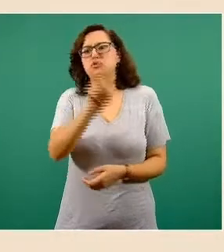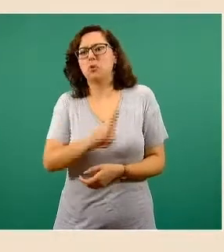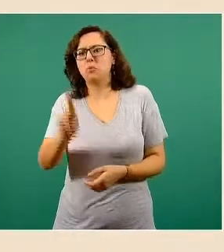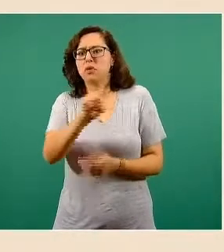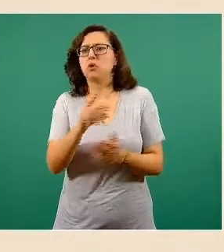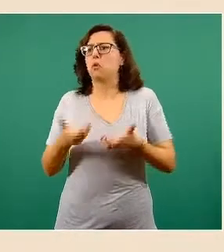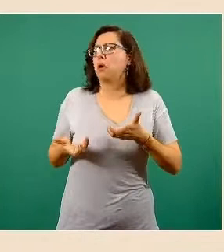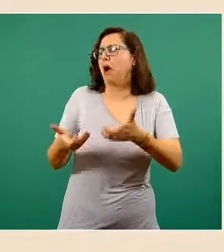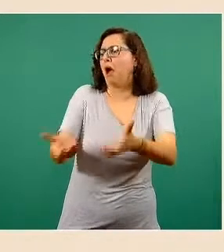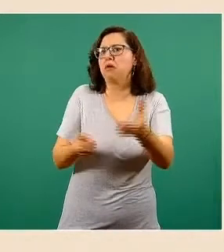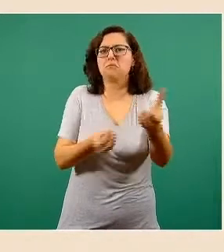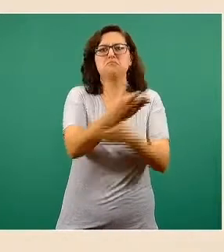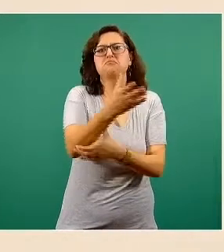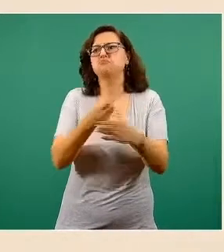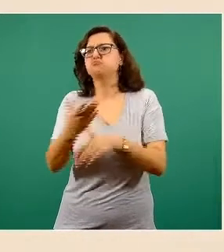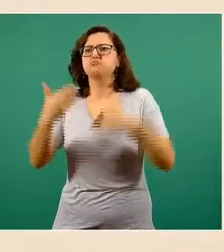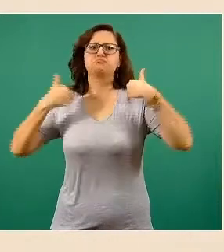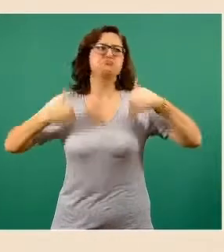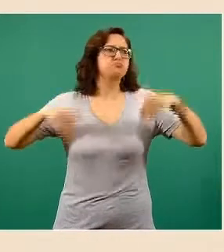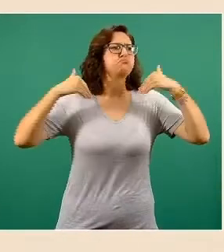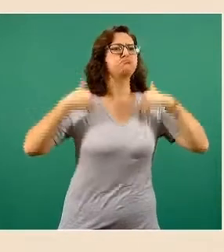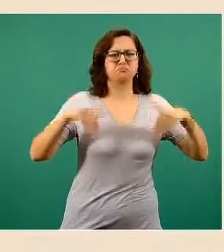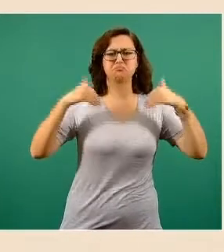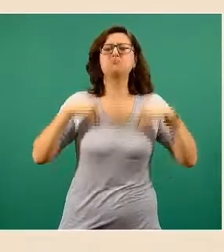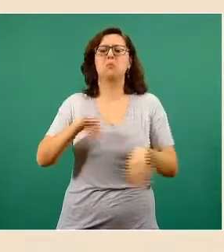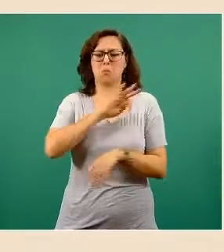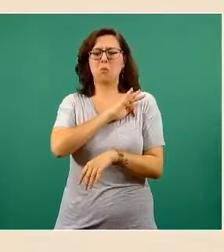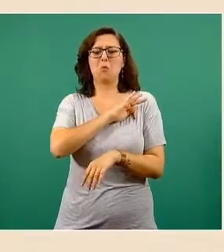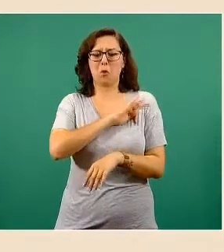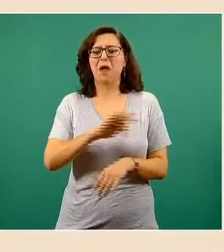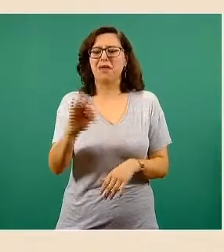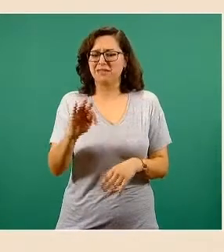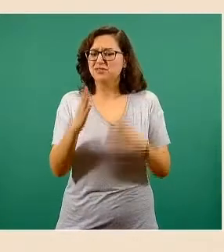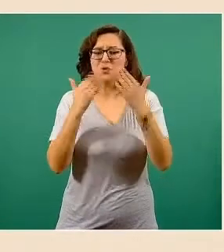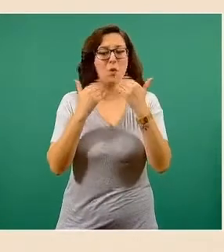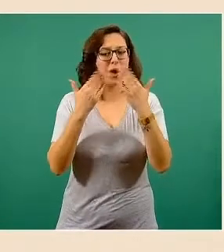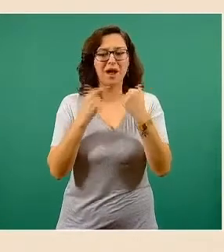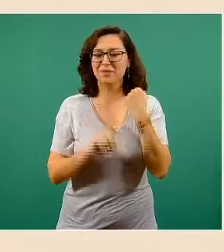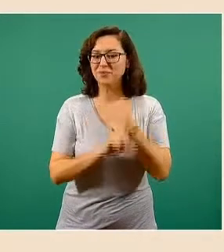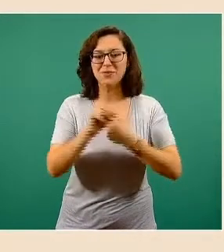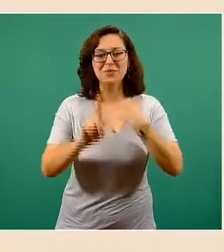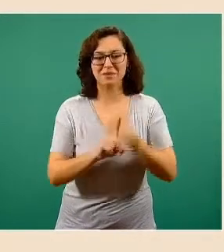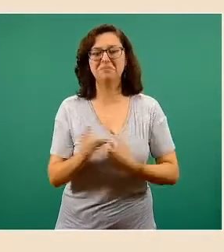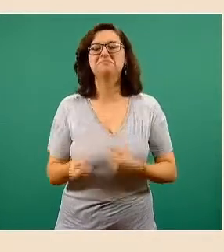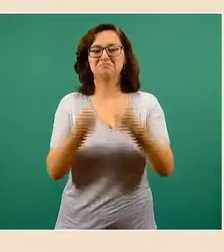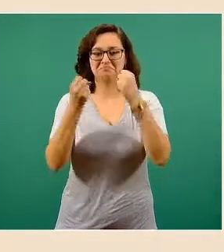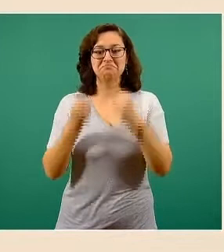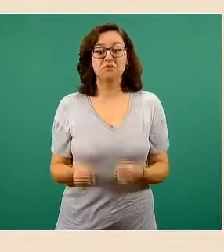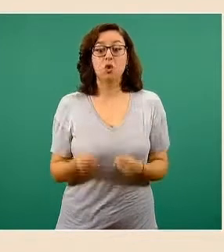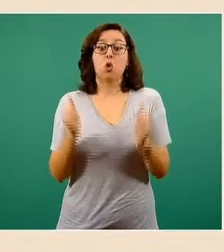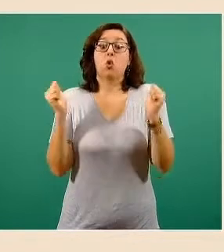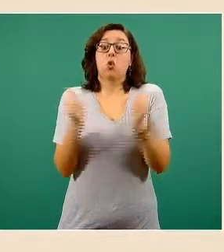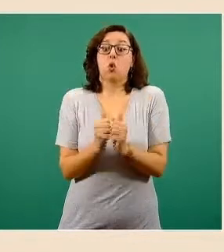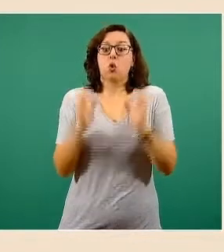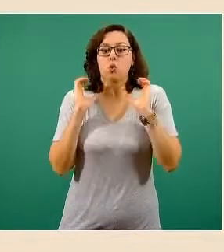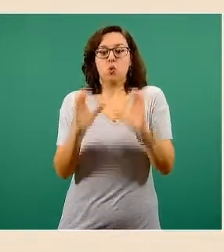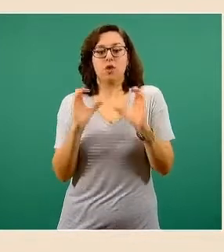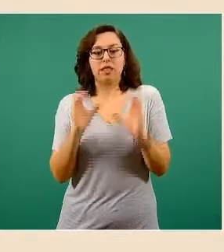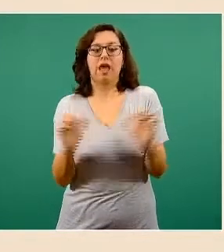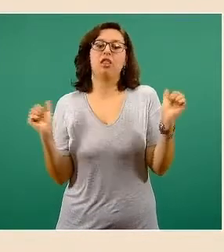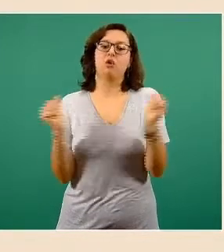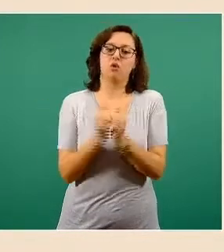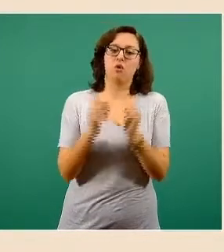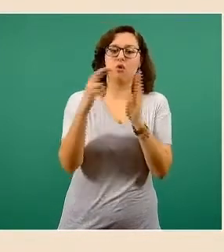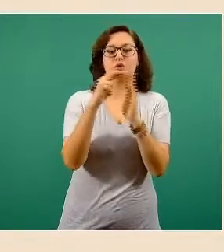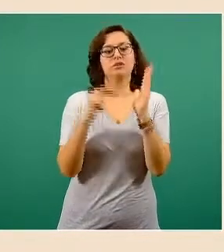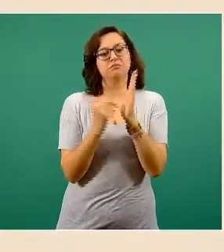totalmente seguro bajo ciertas medidas sanitarias que la guía reconoce y enfatiza. De la misma manera, cómo se coordinan las